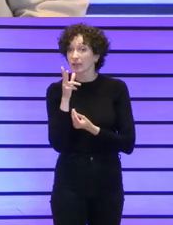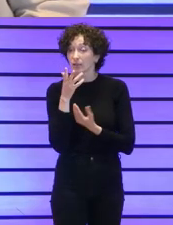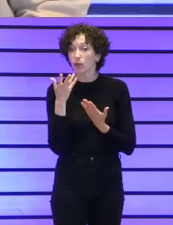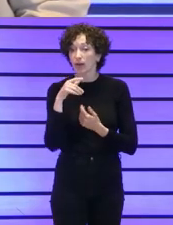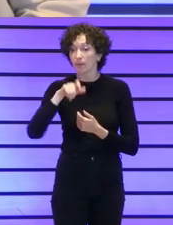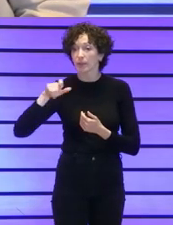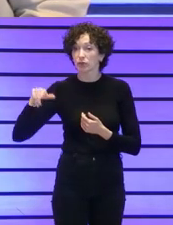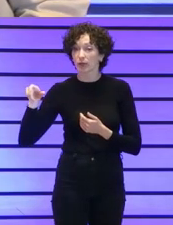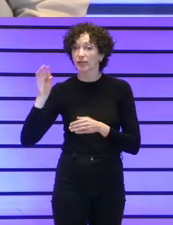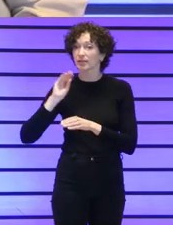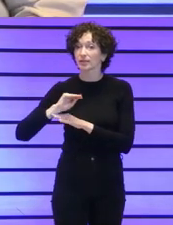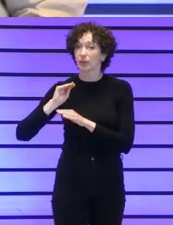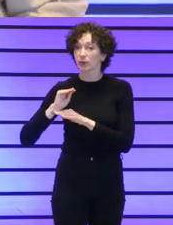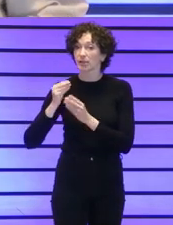personas.